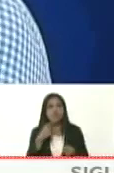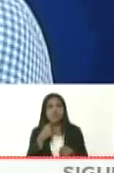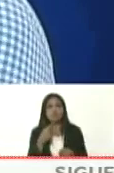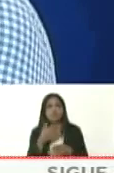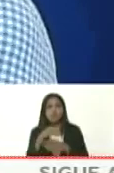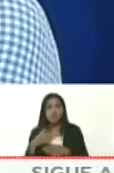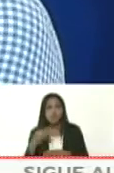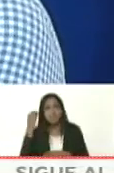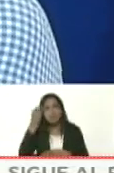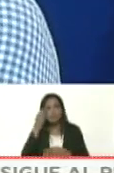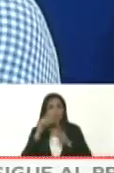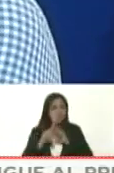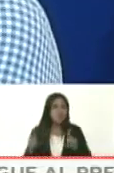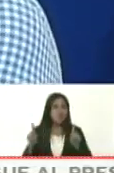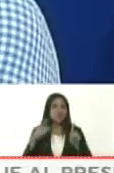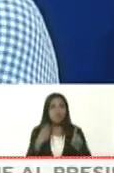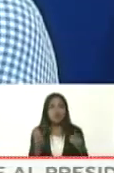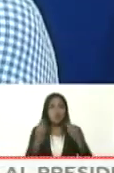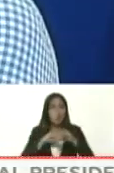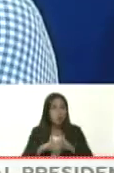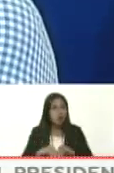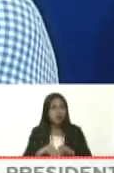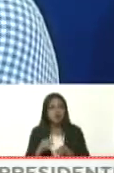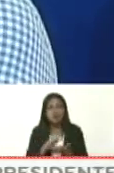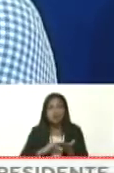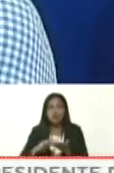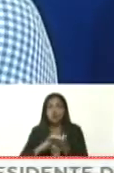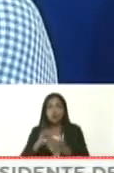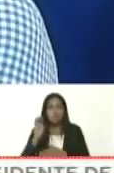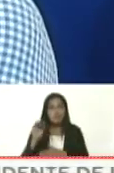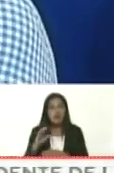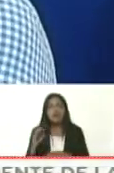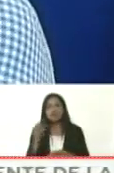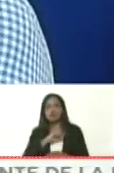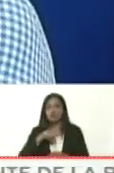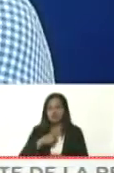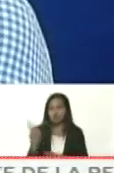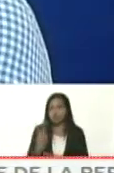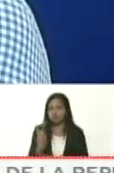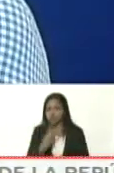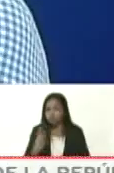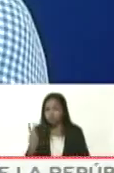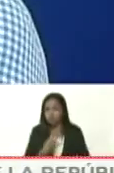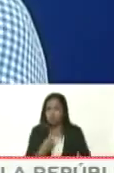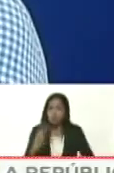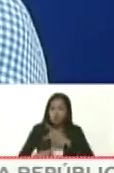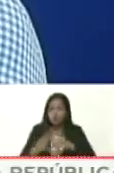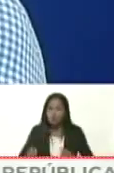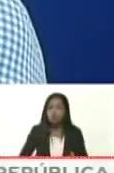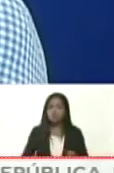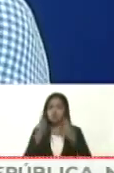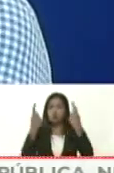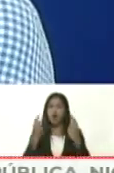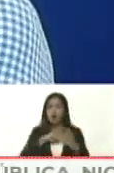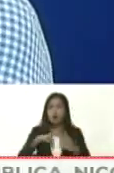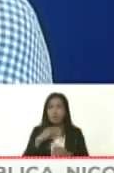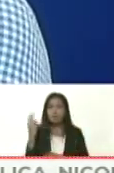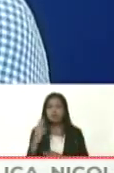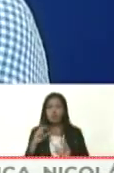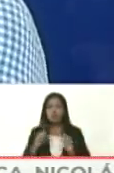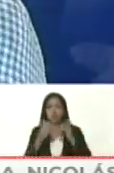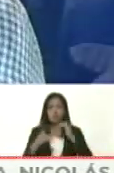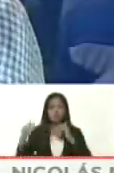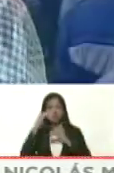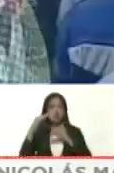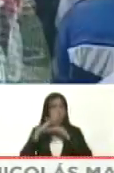han pensado distinto ustedes, están de acuerdo con que la solución del país está entre los venezolanos y levantar la producción en Venezuela para superar